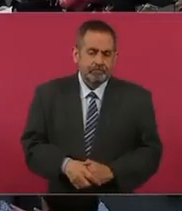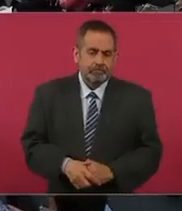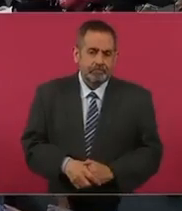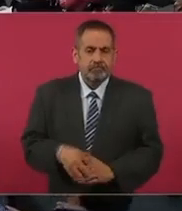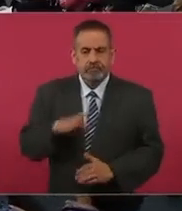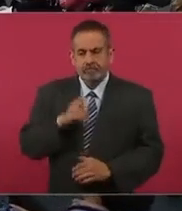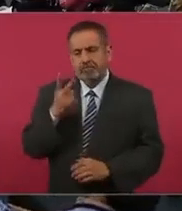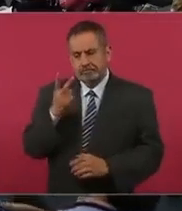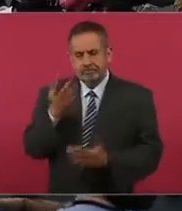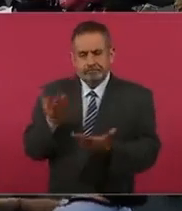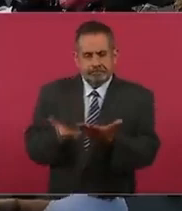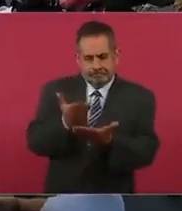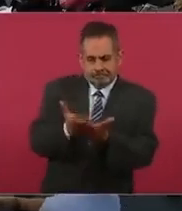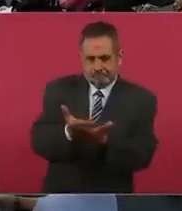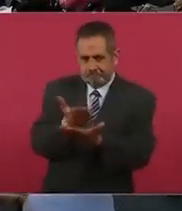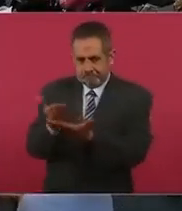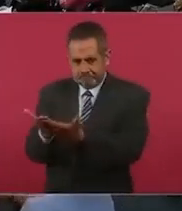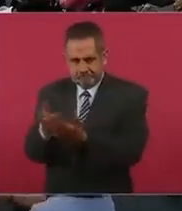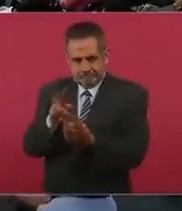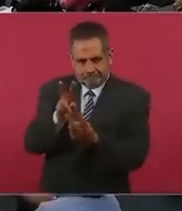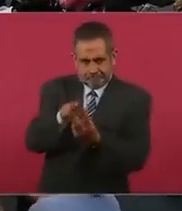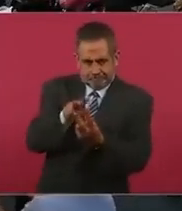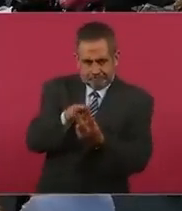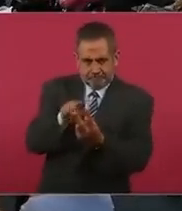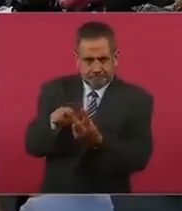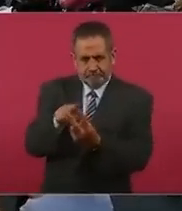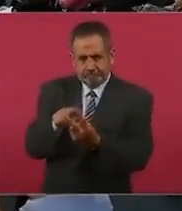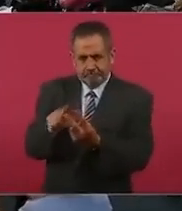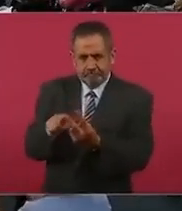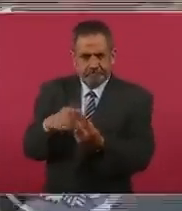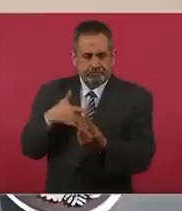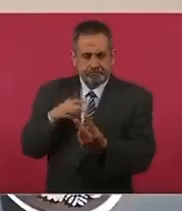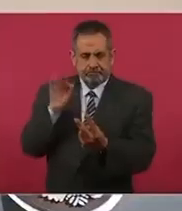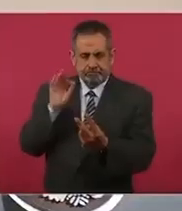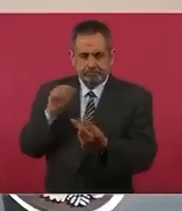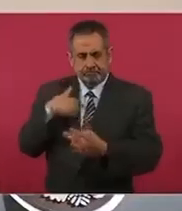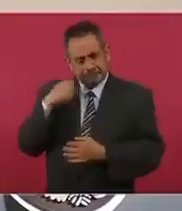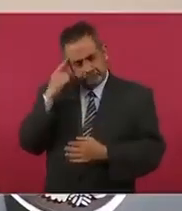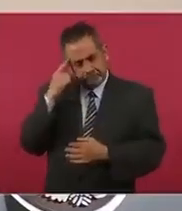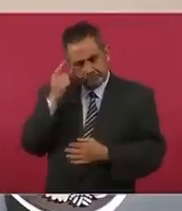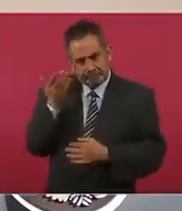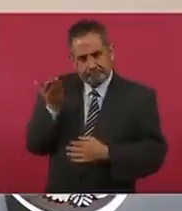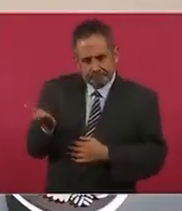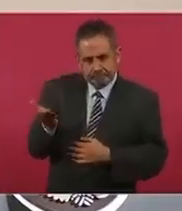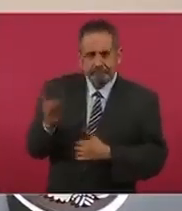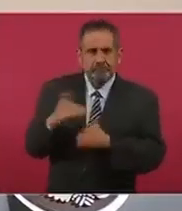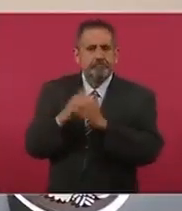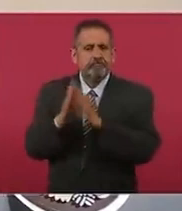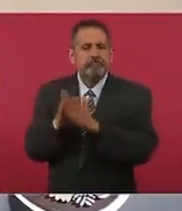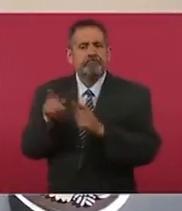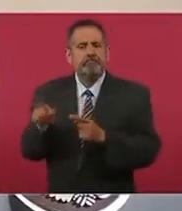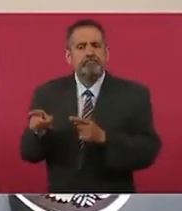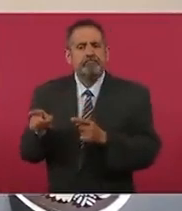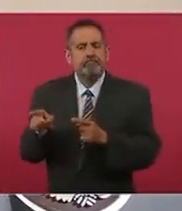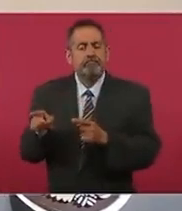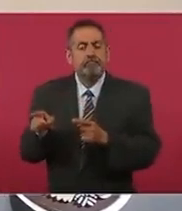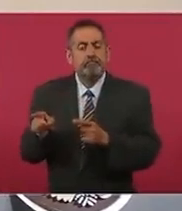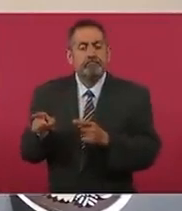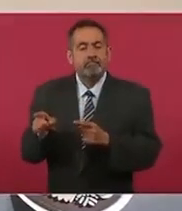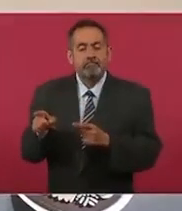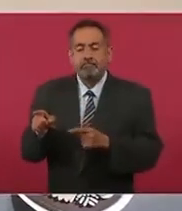hay dos propuestas. Y yo le pedí que por favor